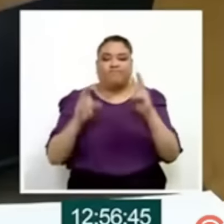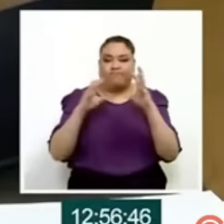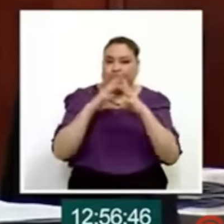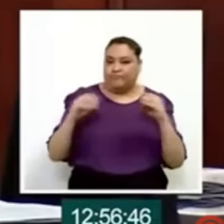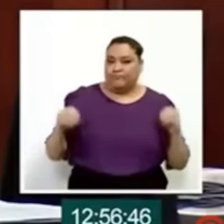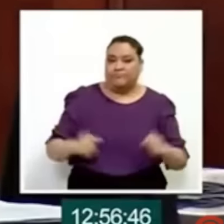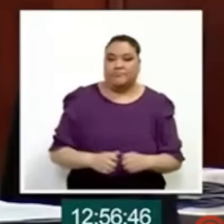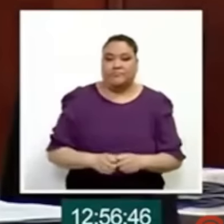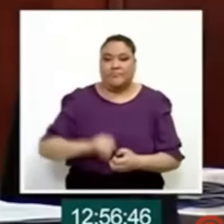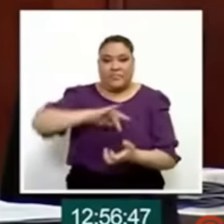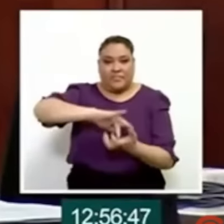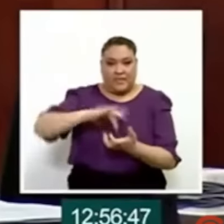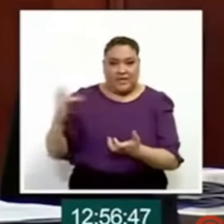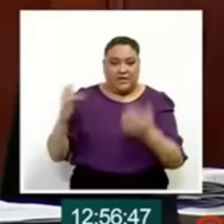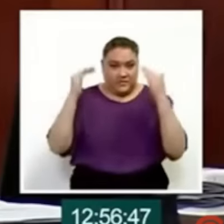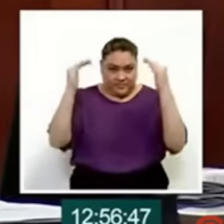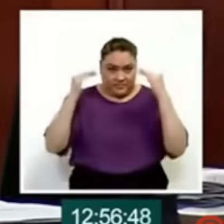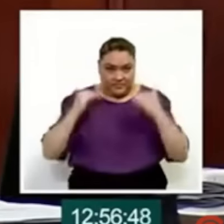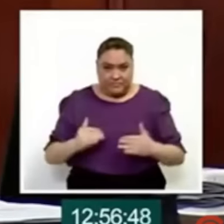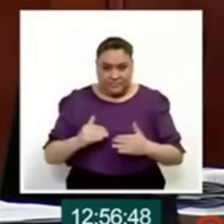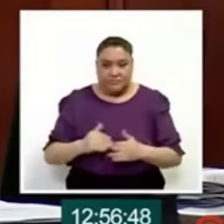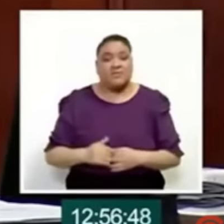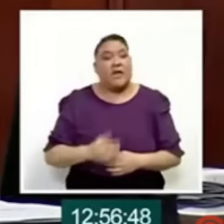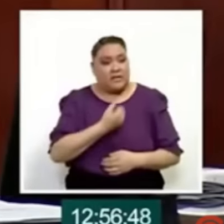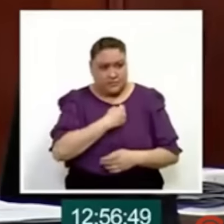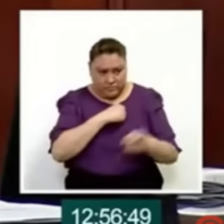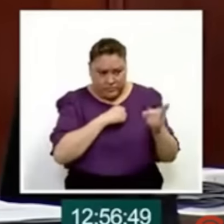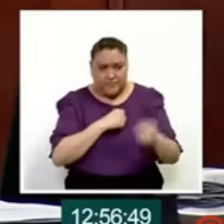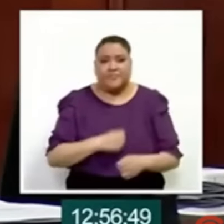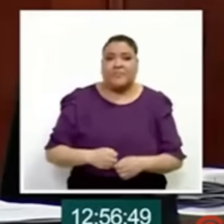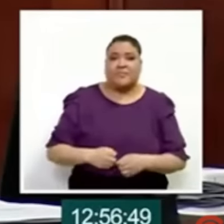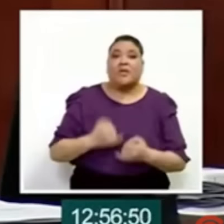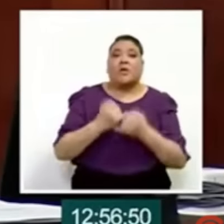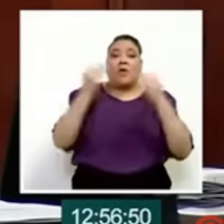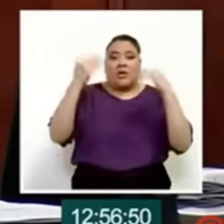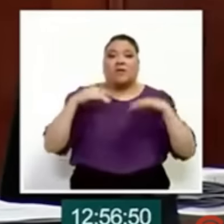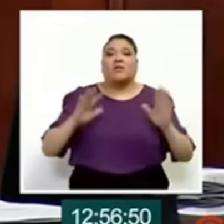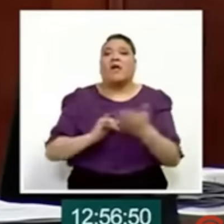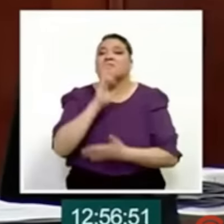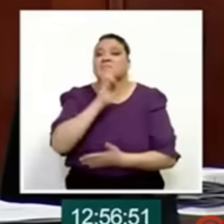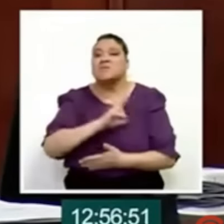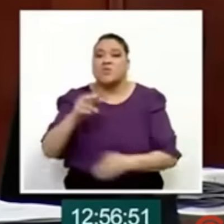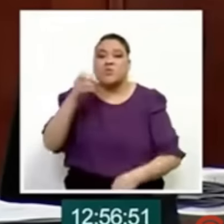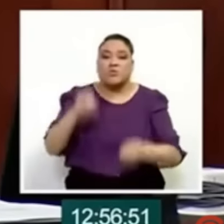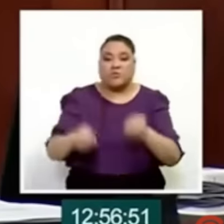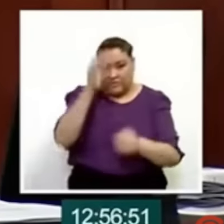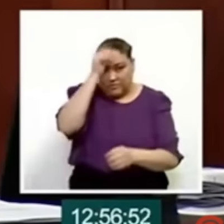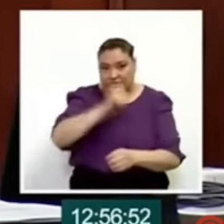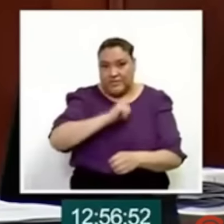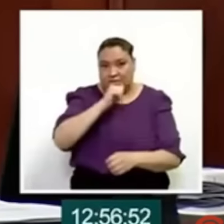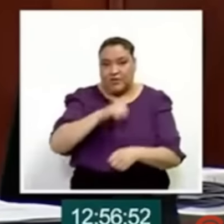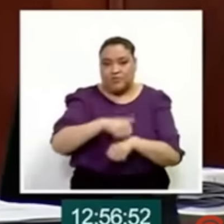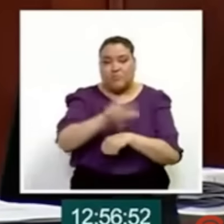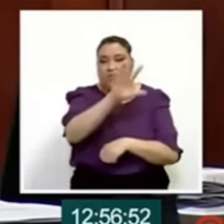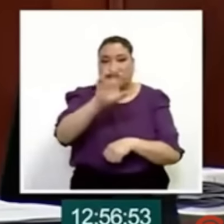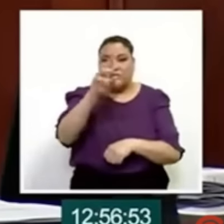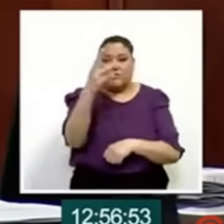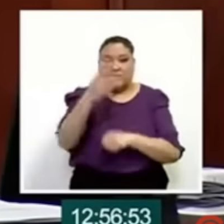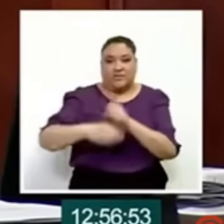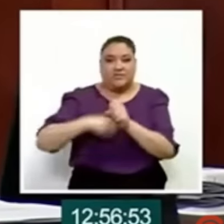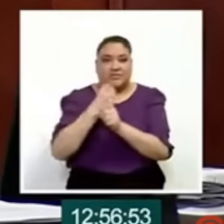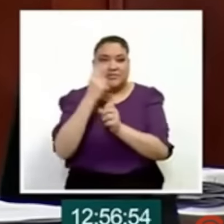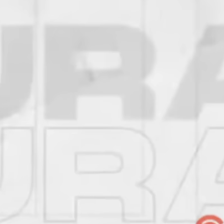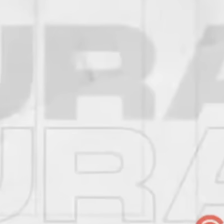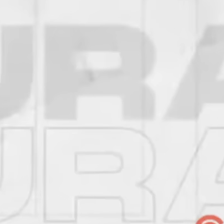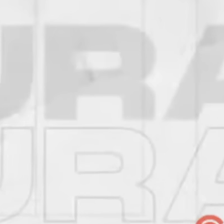en vigor el Estado de Derecho, porque eso fue lo único que pasó. La Corte, lo dijo muy bien la presidenta y el comunicado de la Corte del mismo